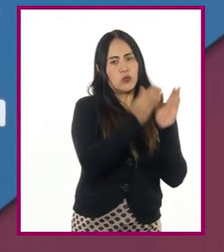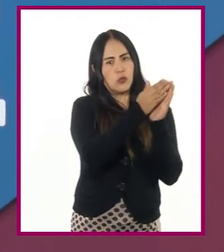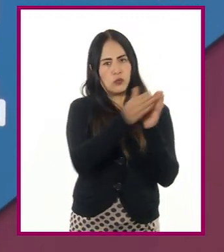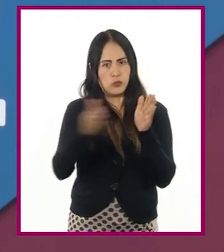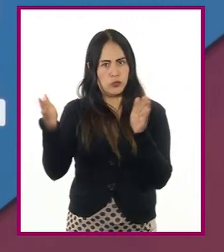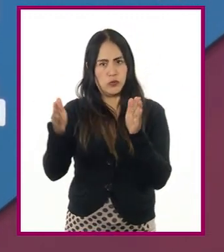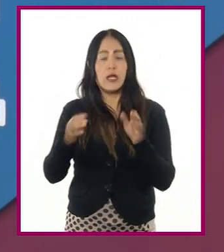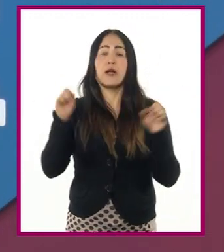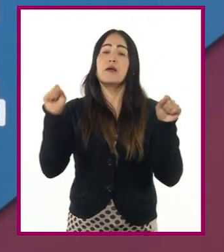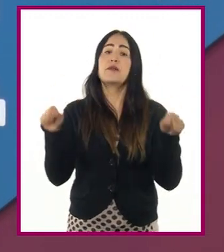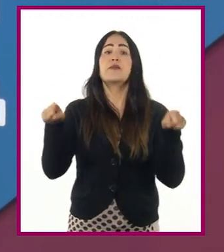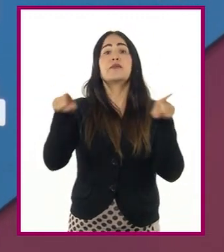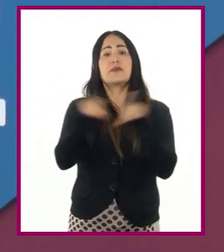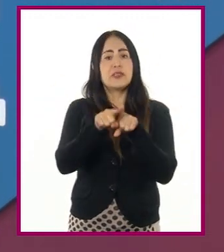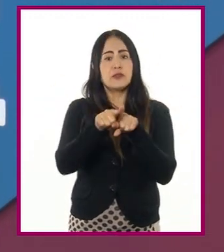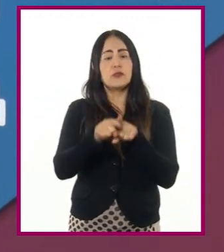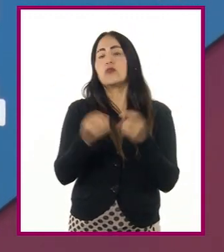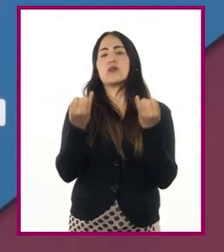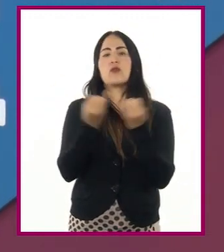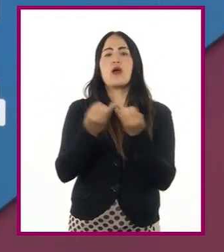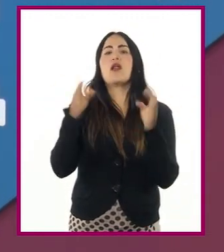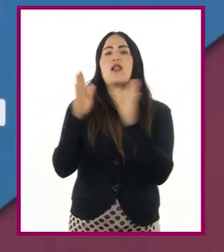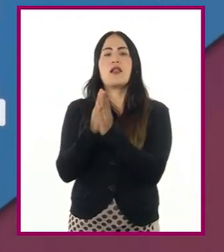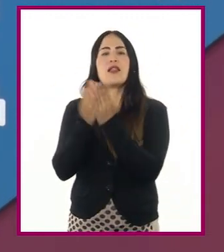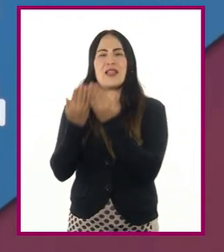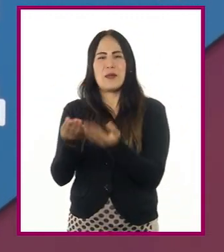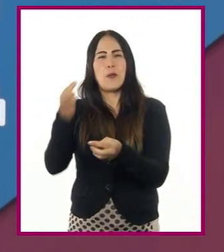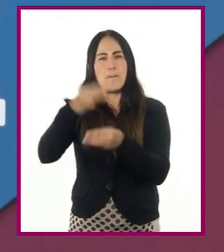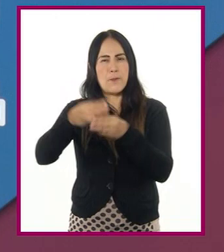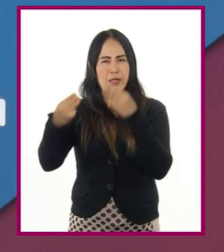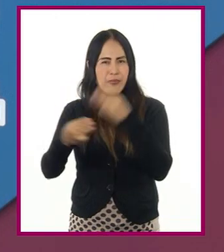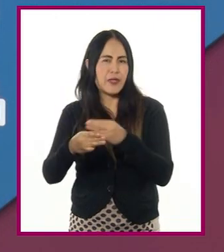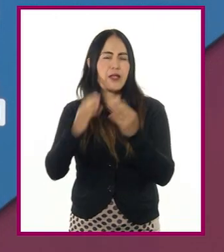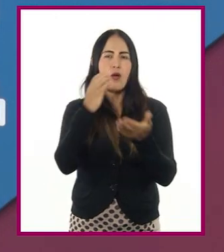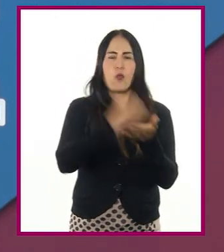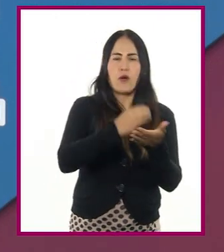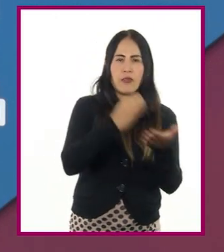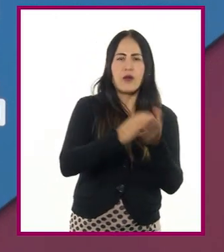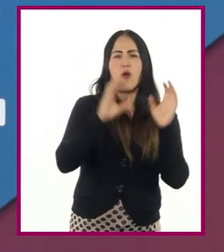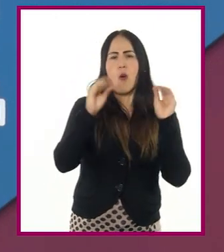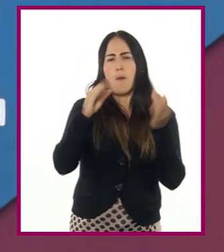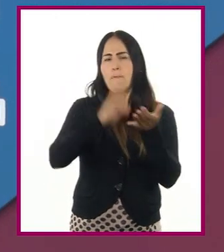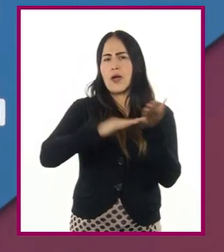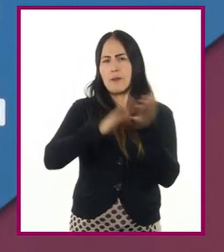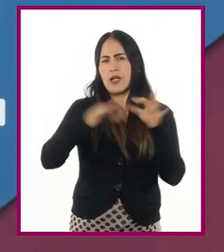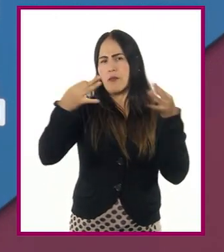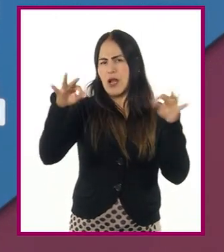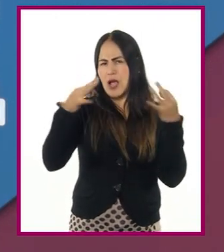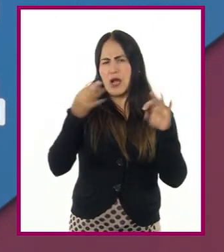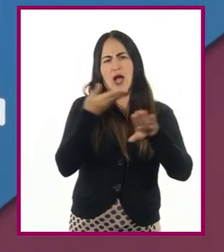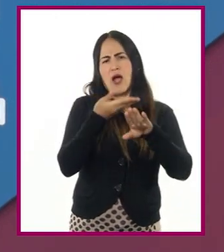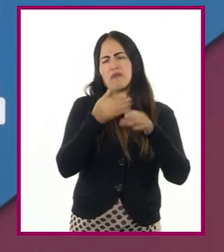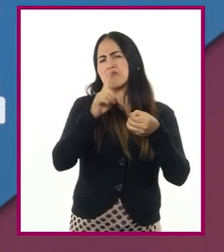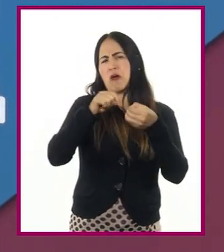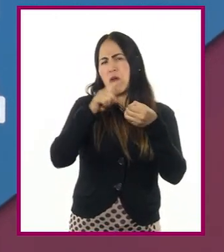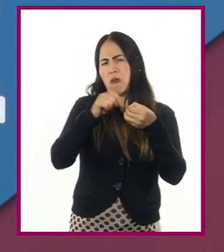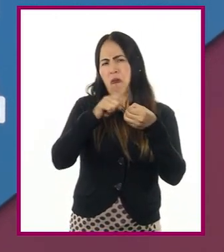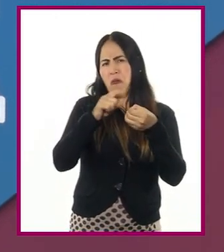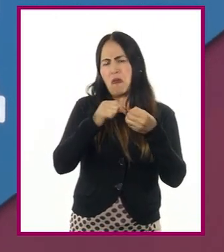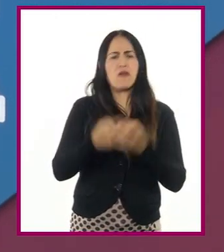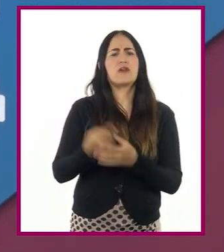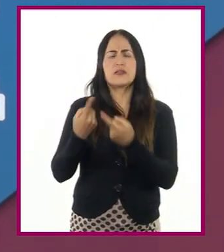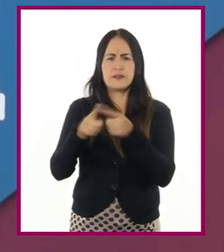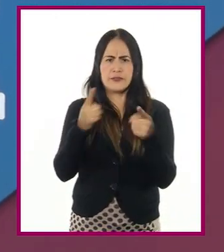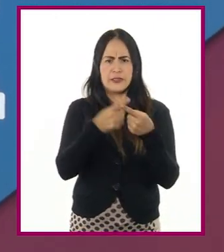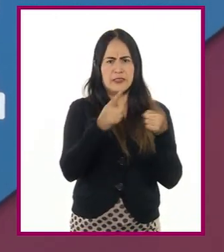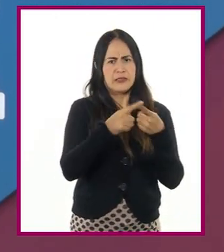También les invito a tener cerca su libro de texto, cuaderno u hojas blancas o de colores, pegamento, así como lápiz